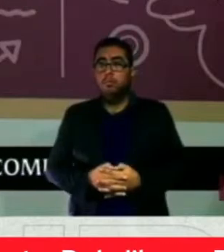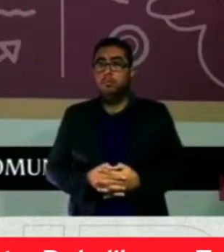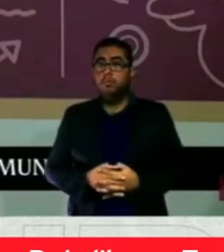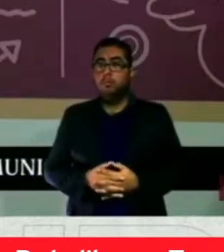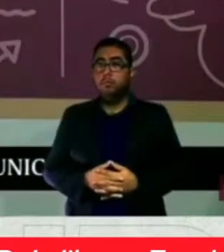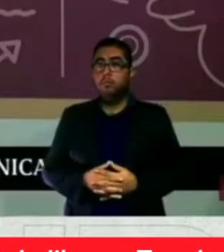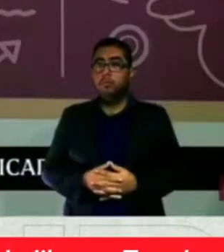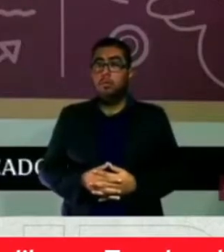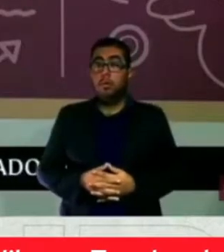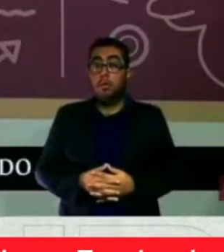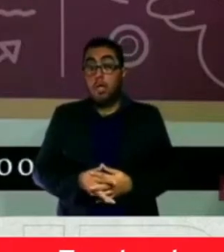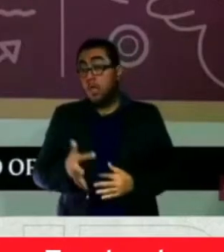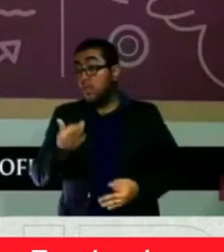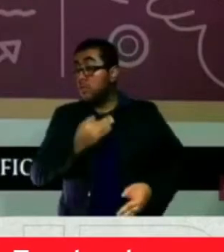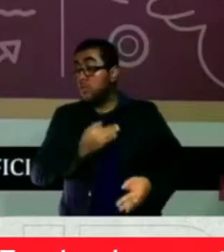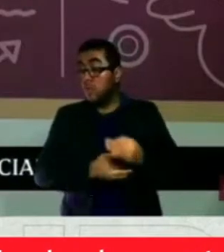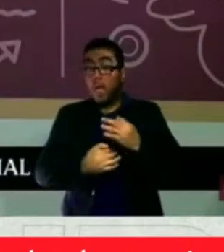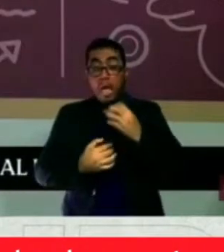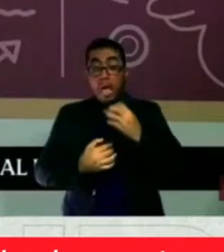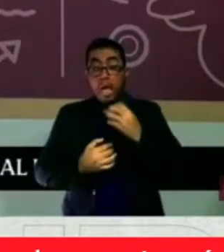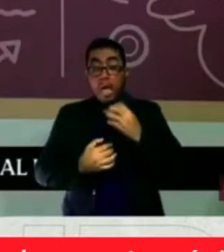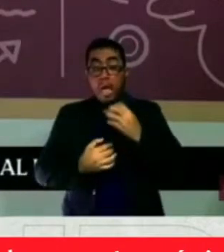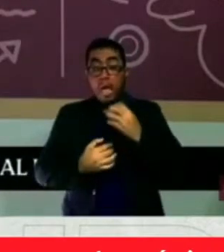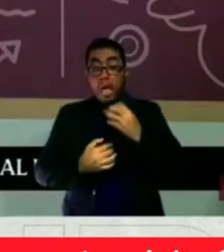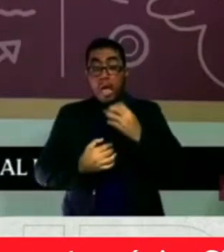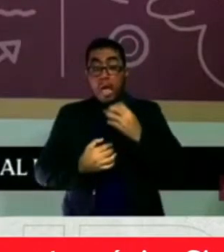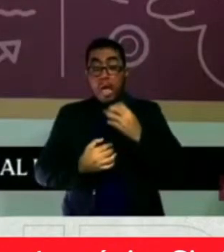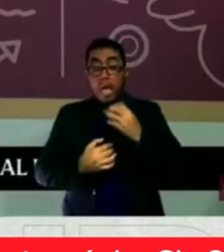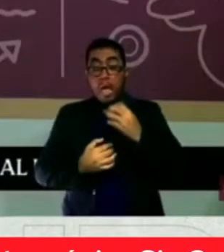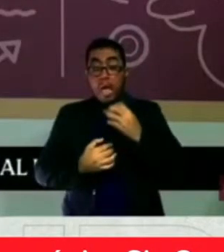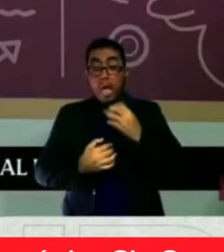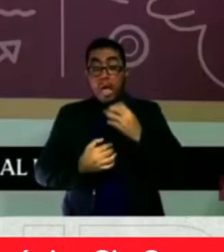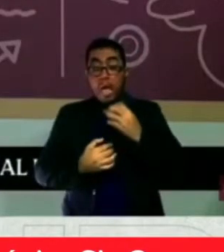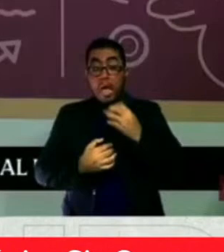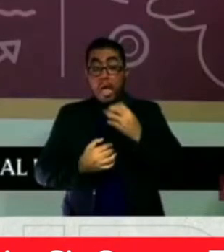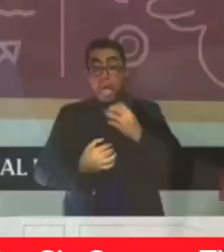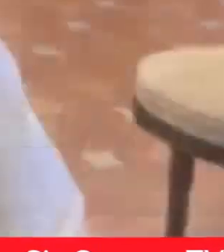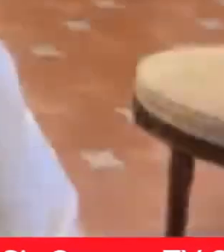alguien que grita, dice, no, es el pueblo.